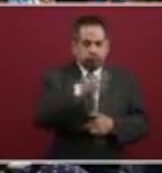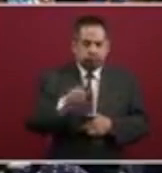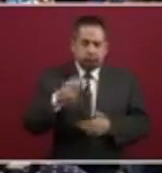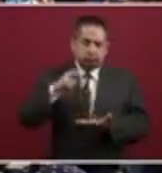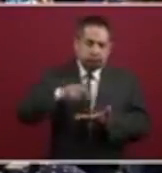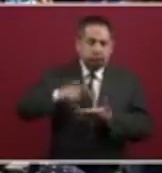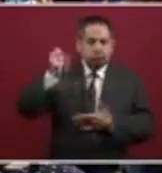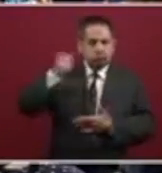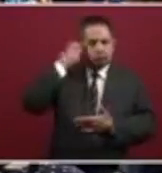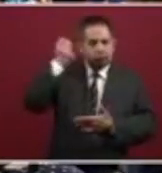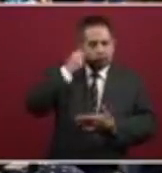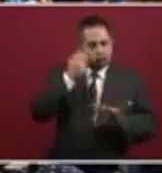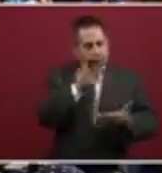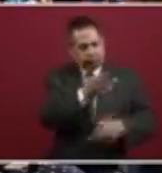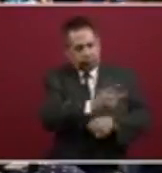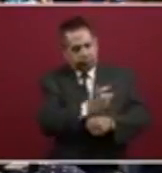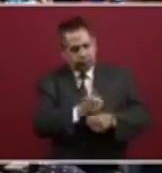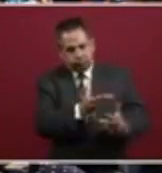la palabra.